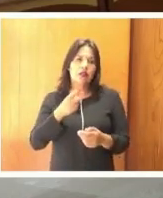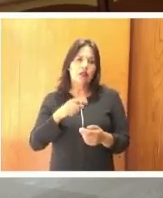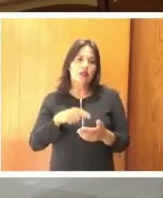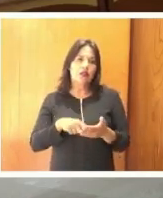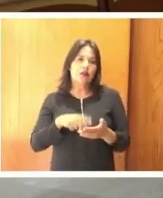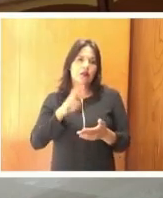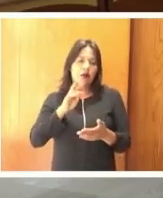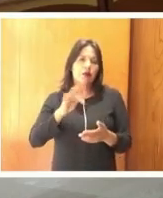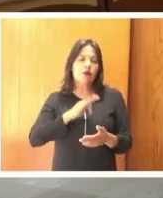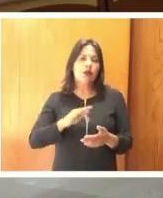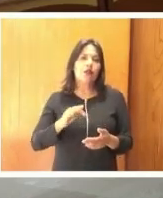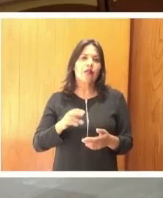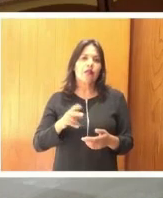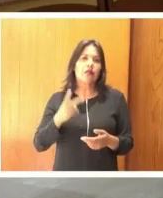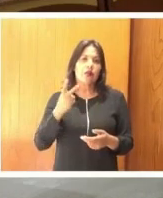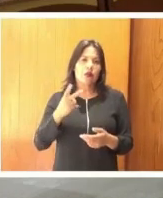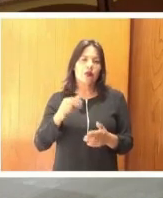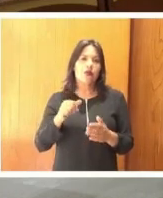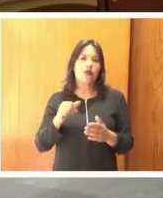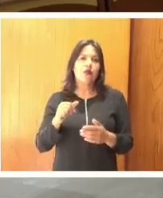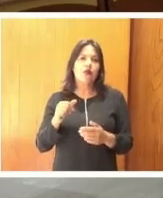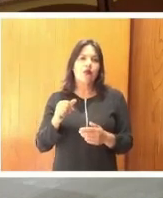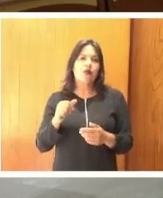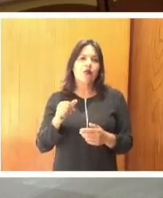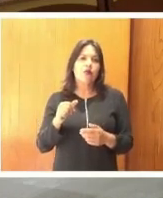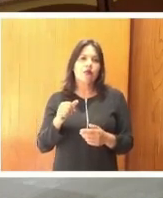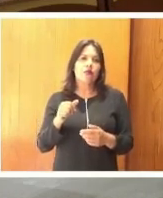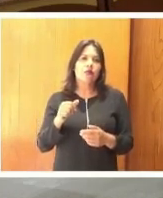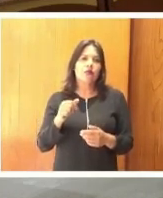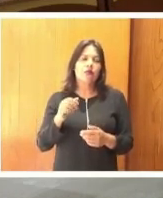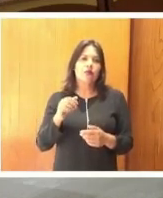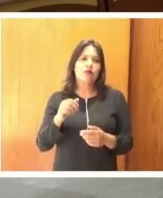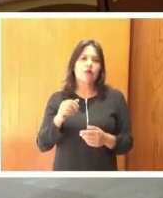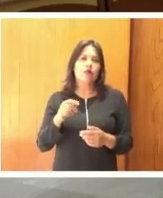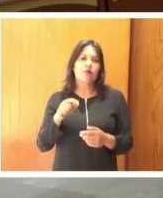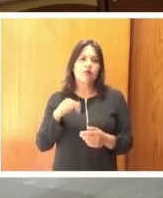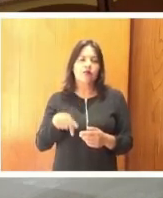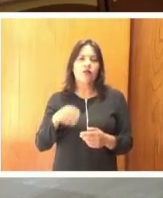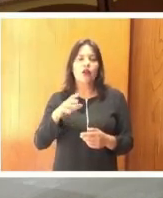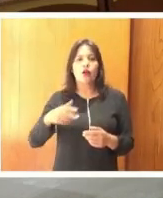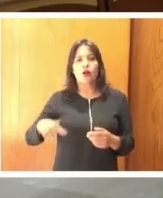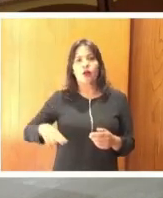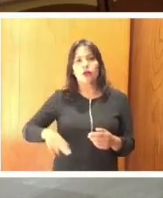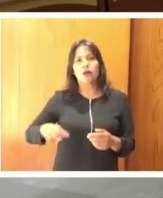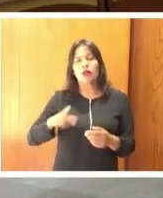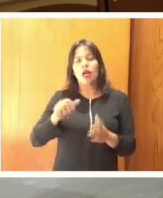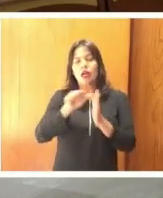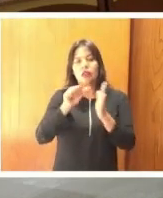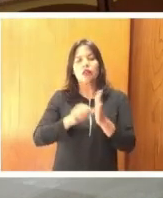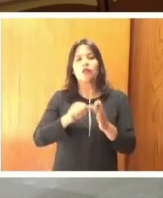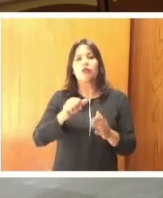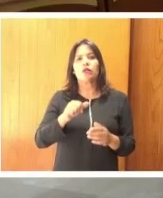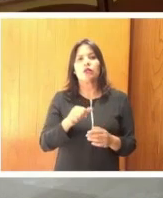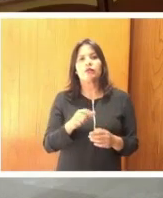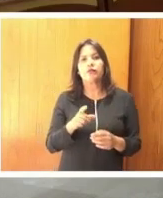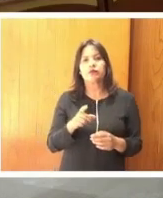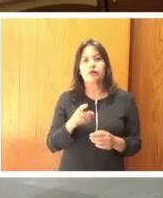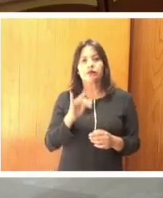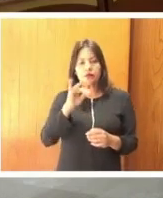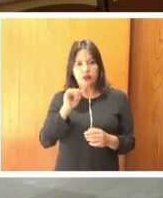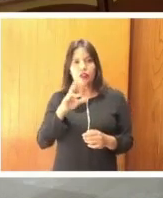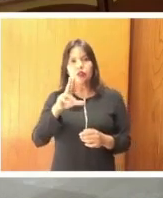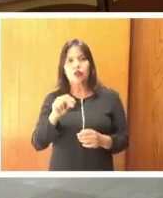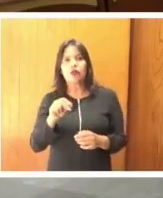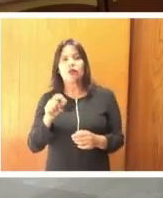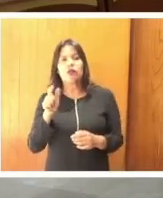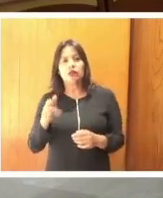a su consideración dos proyectos de acuerdos que proponen imponer 130 medidas de apremio a diversos servidores públicos. Asimismo, en